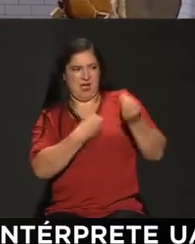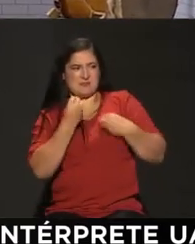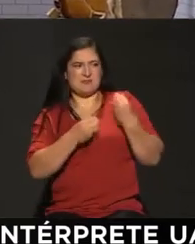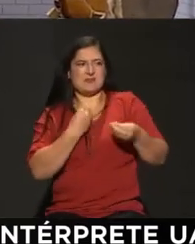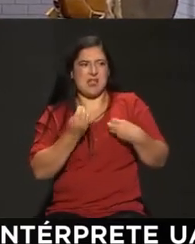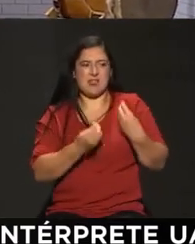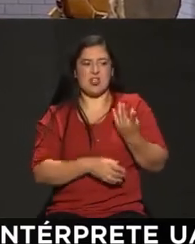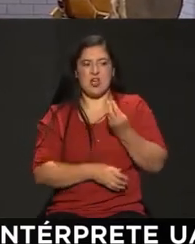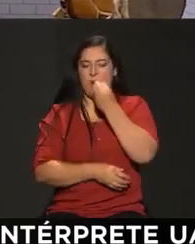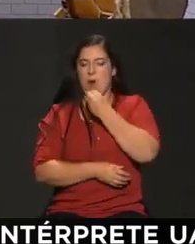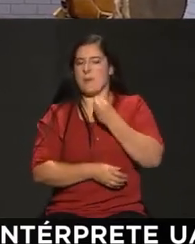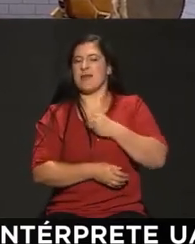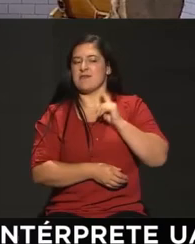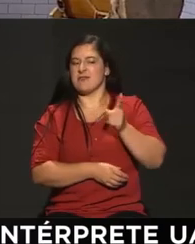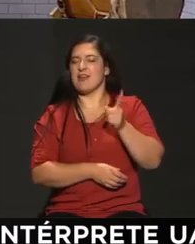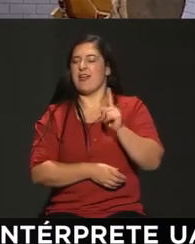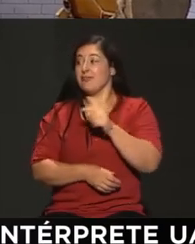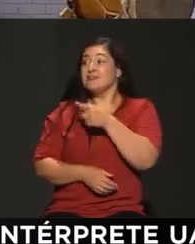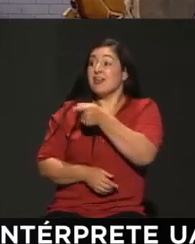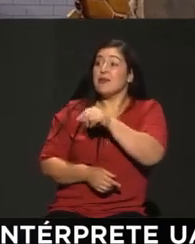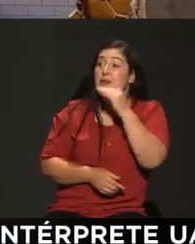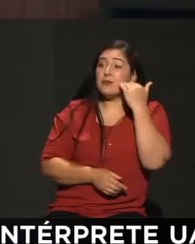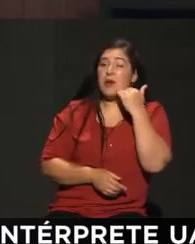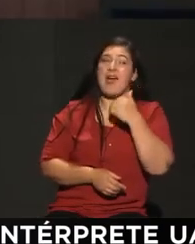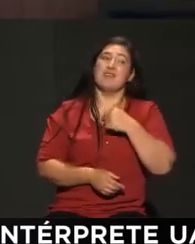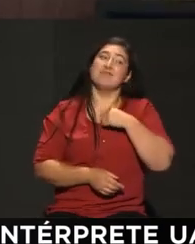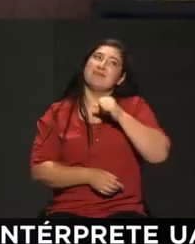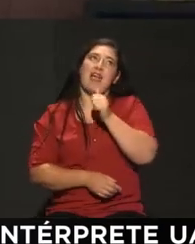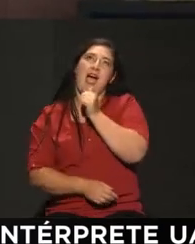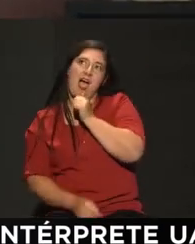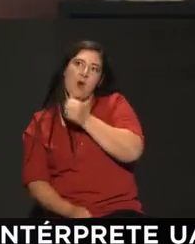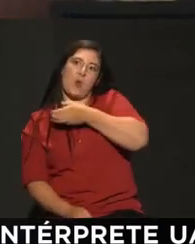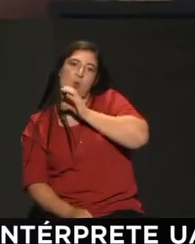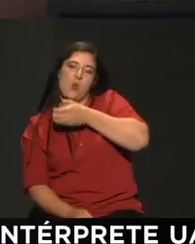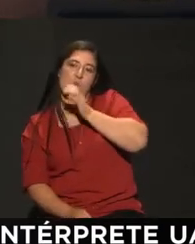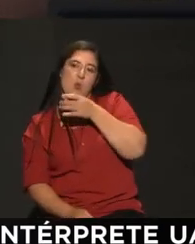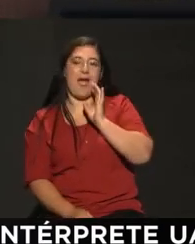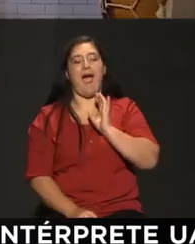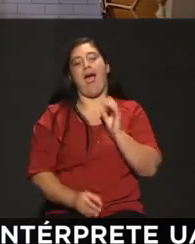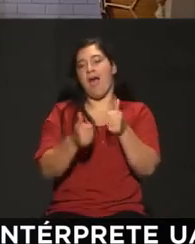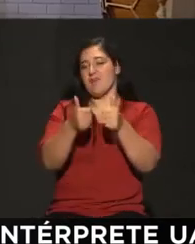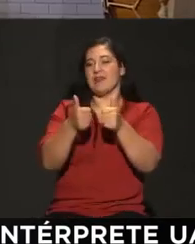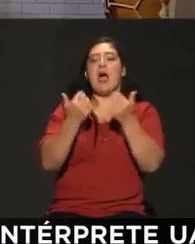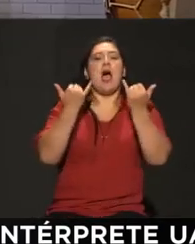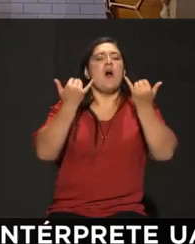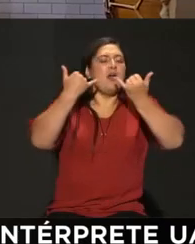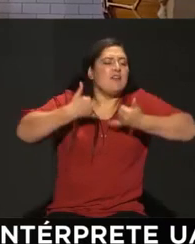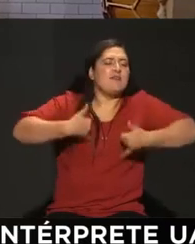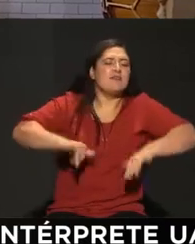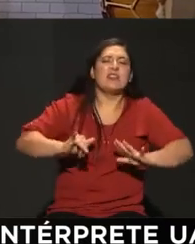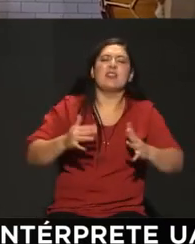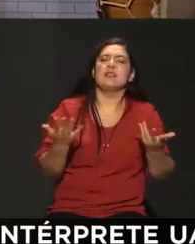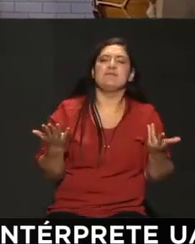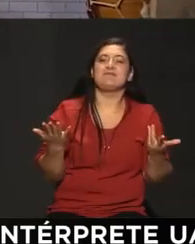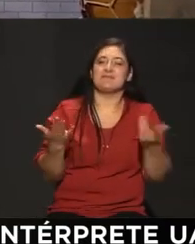Estábamos hidratando. Se estaba alimentando. Y Catalina también. Hidratándonos, tomando agua. Muy bien. Bueno, ¿con qué vamos a terminar? David,